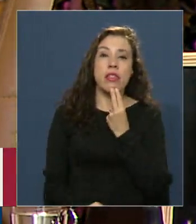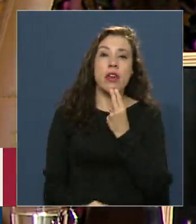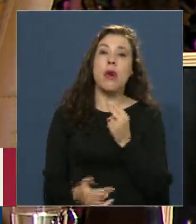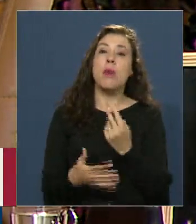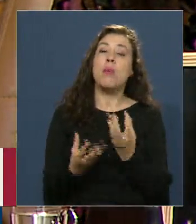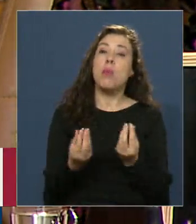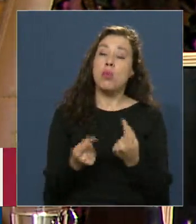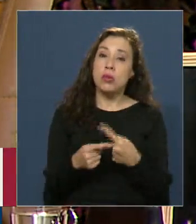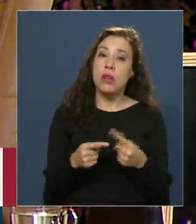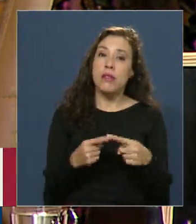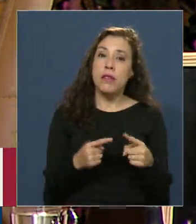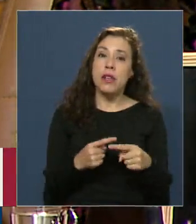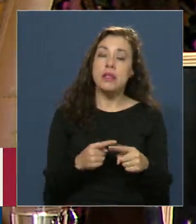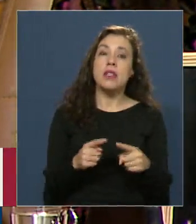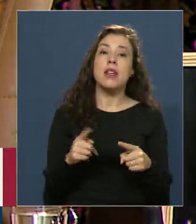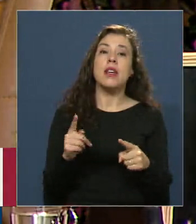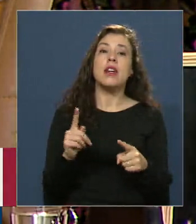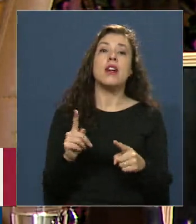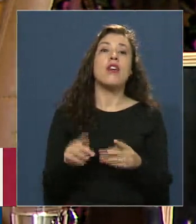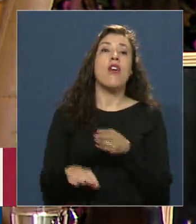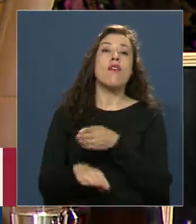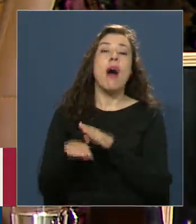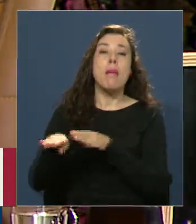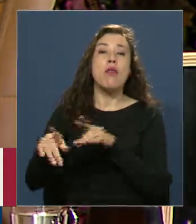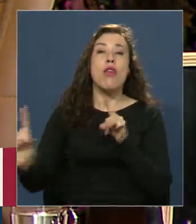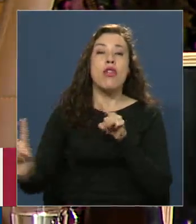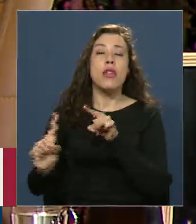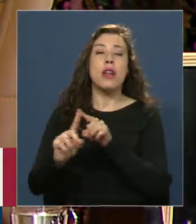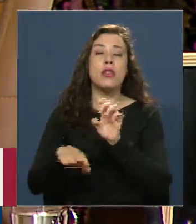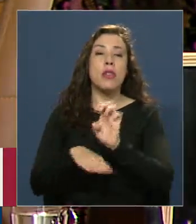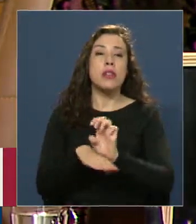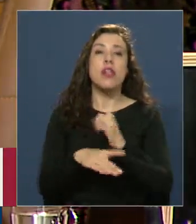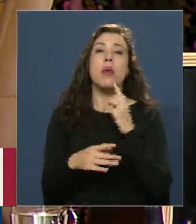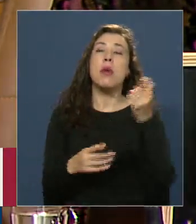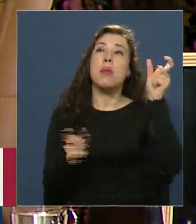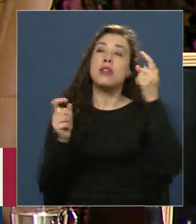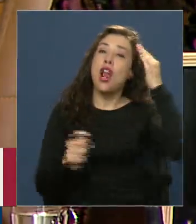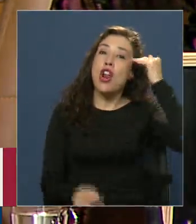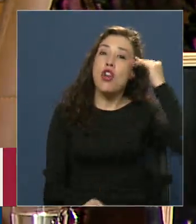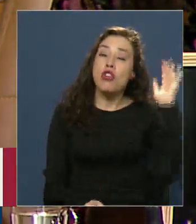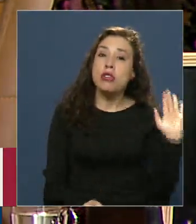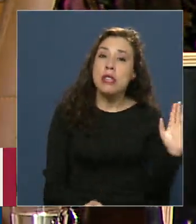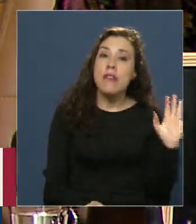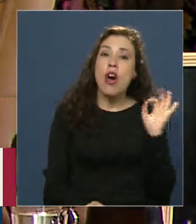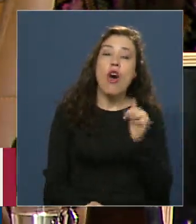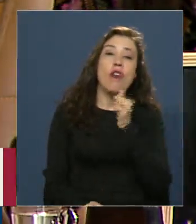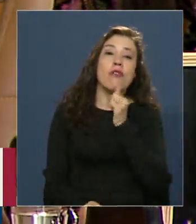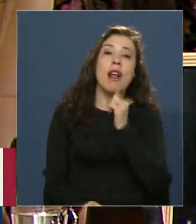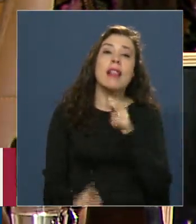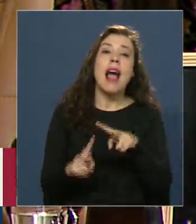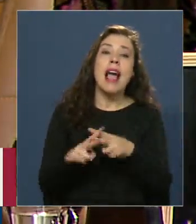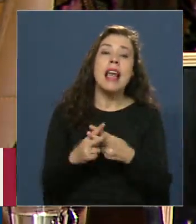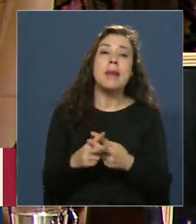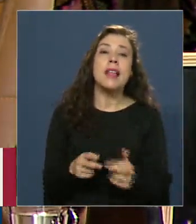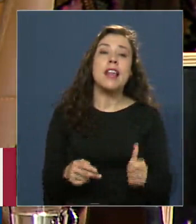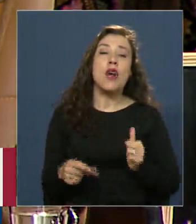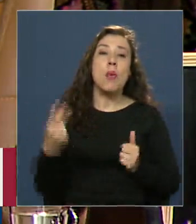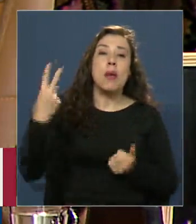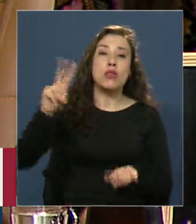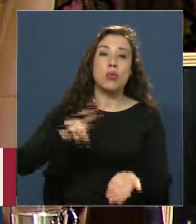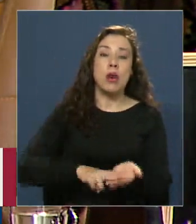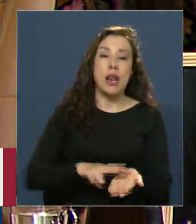muchas ocasiones sin recurrir al apoyo directo del Estado, ya sea por desconocimiento o falta de herramientas que se ajusten a su